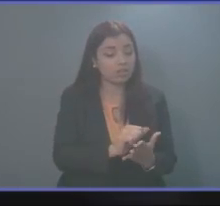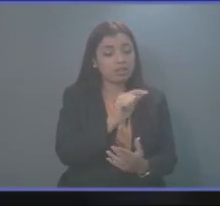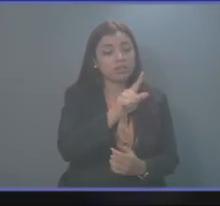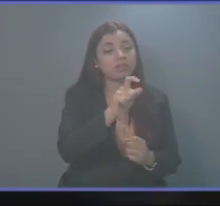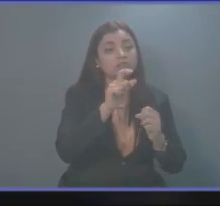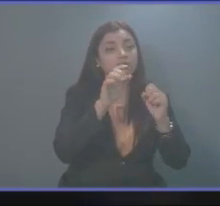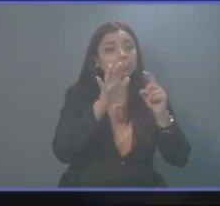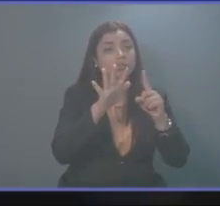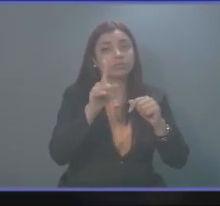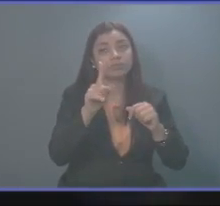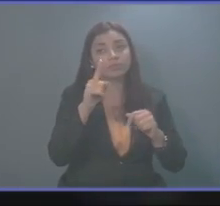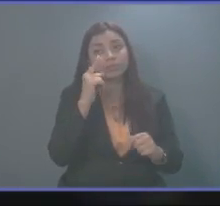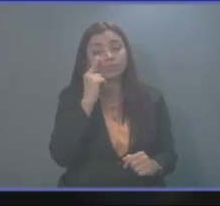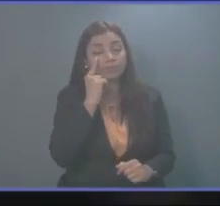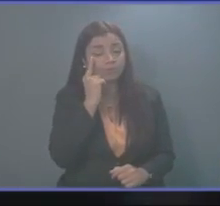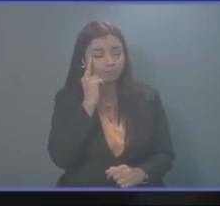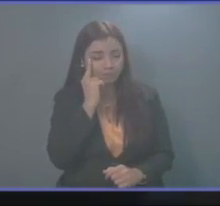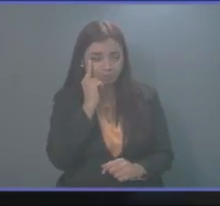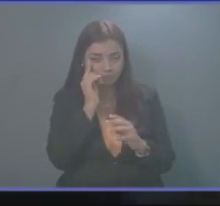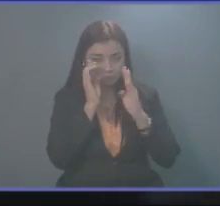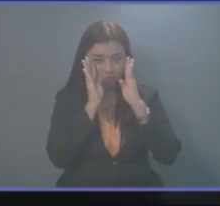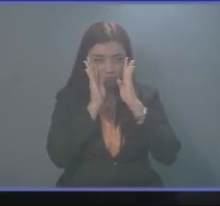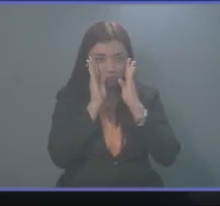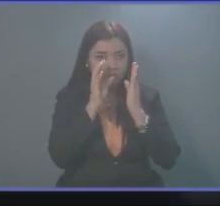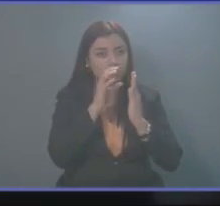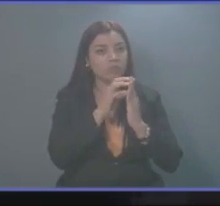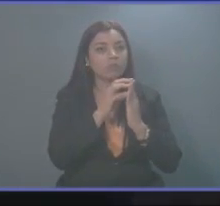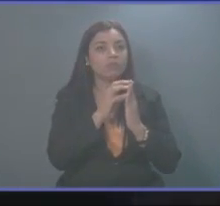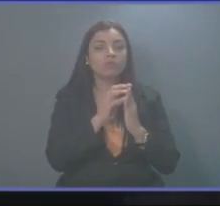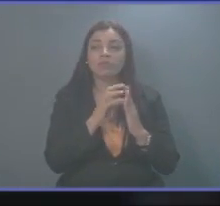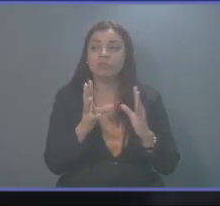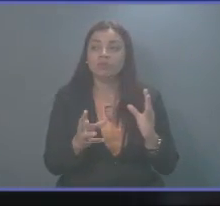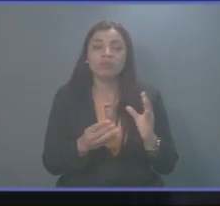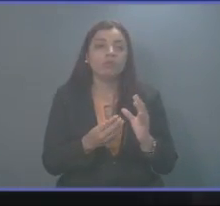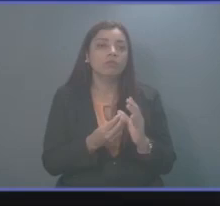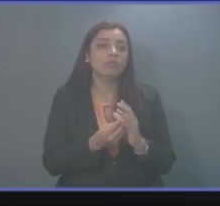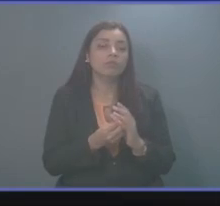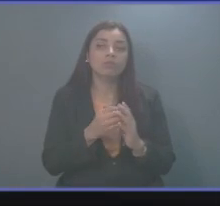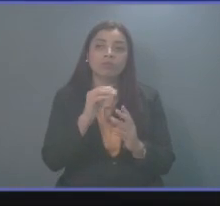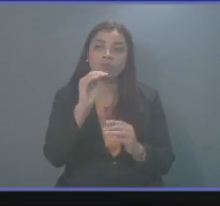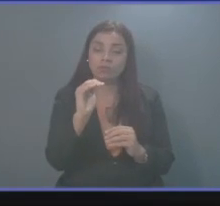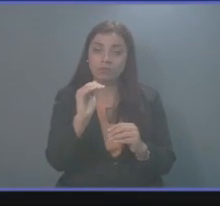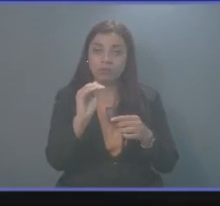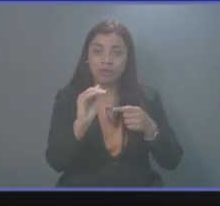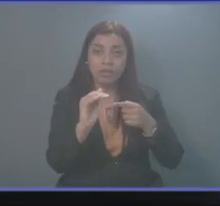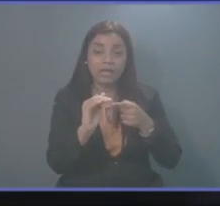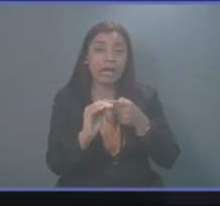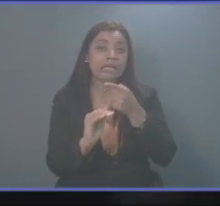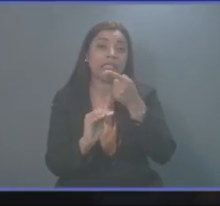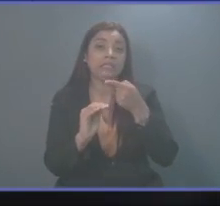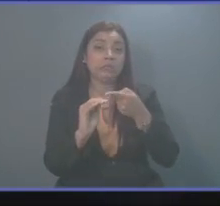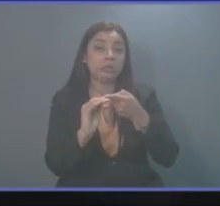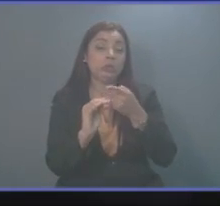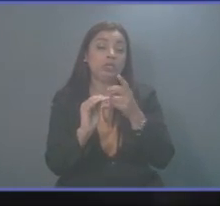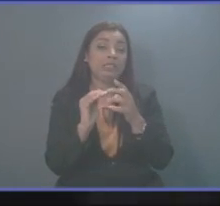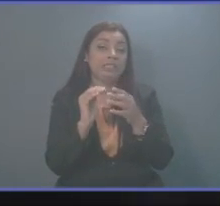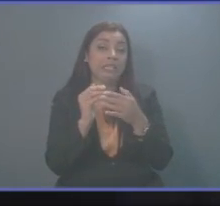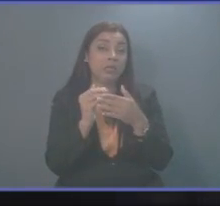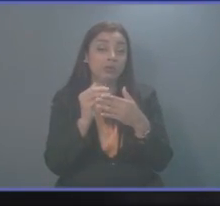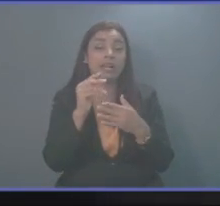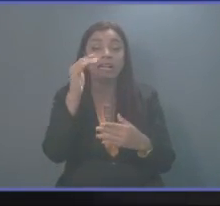161, y óigase lo que dice el epígrafe: agresión sexual en menor e